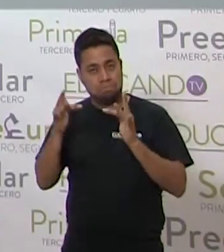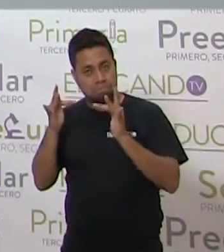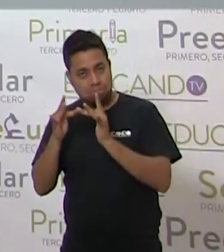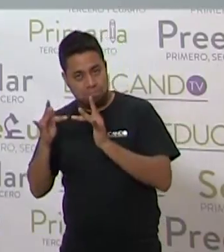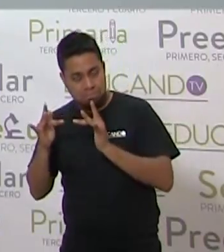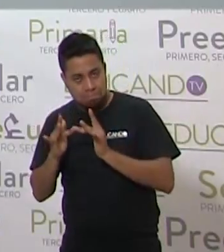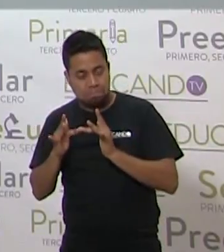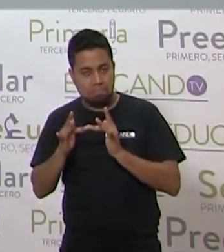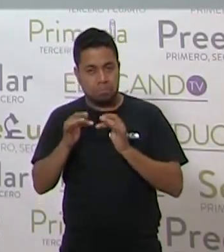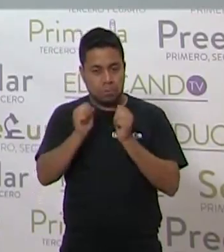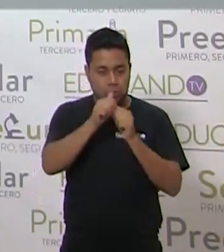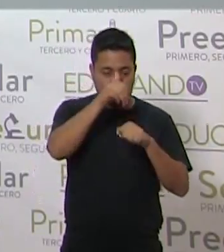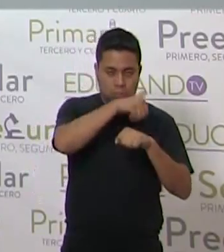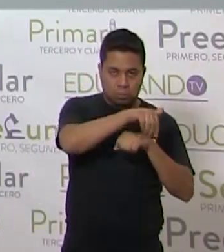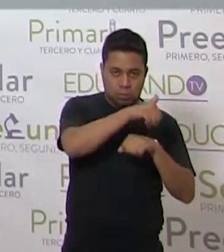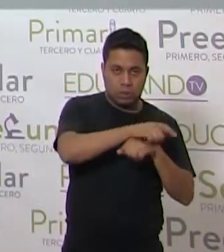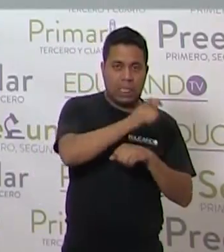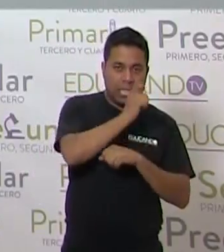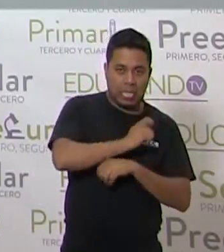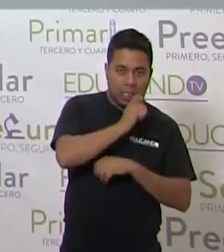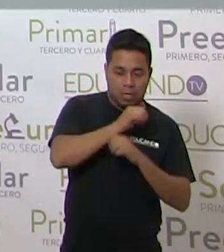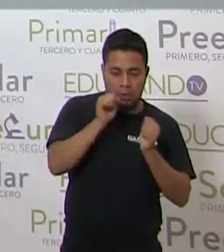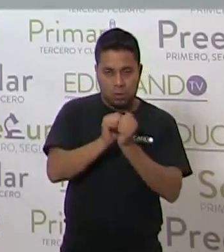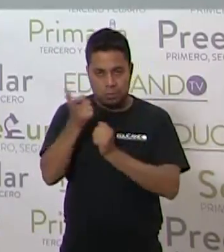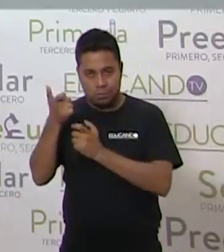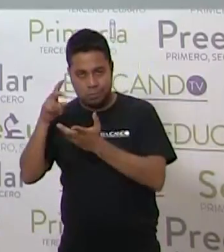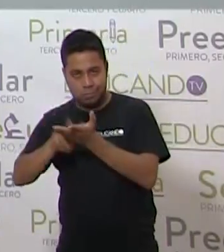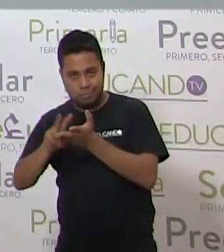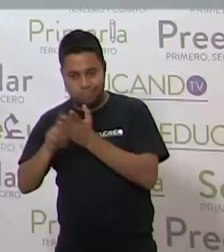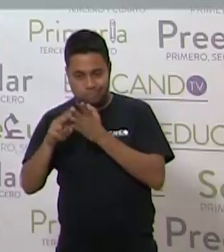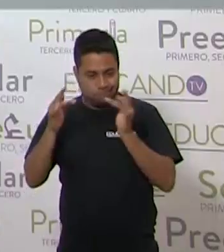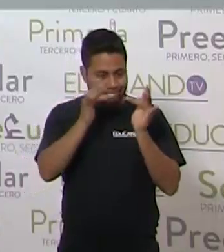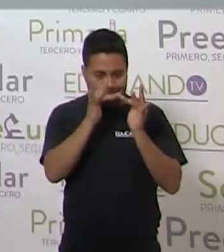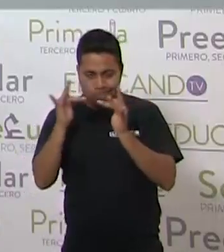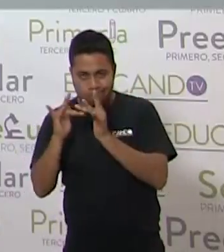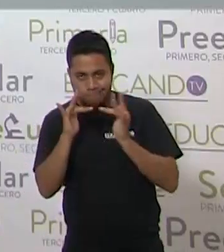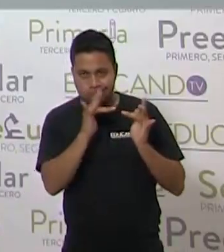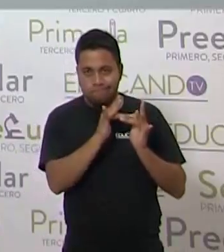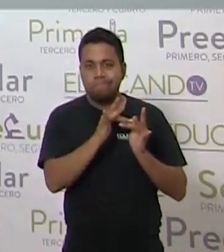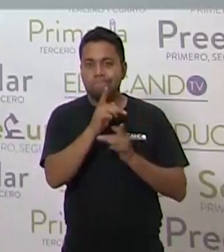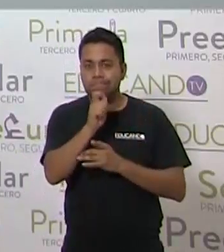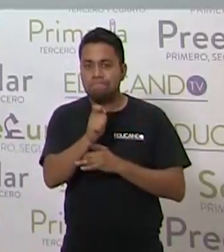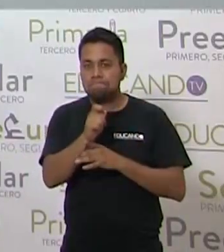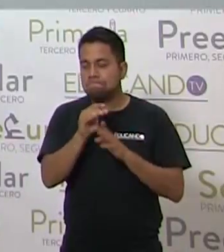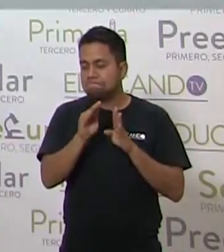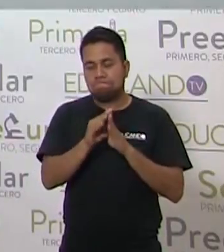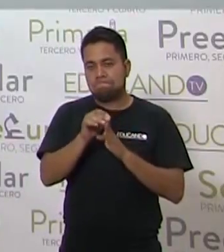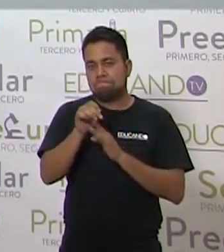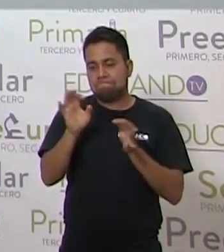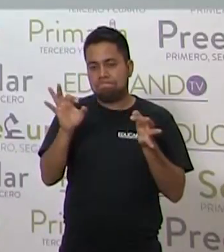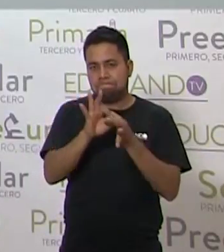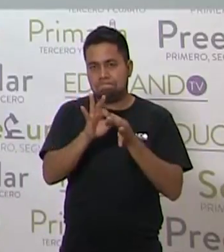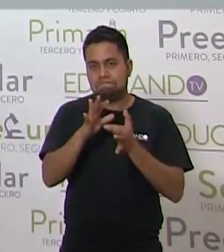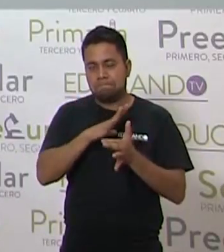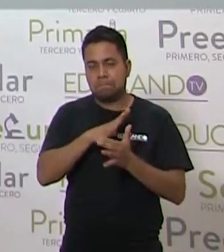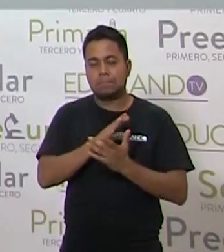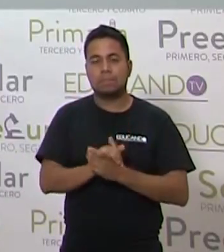del del número de paletas con la la cantidad de dinero en cada una de estas pues está muy muy estrecha